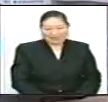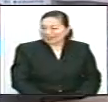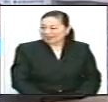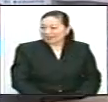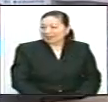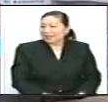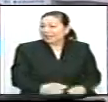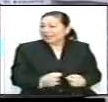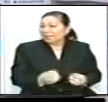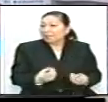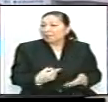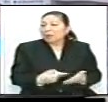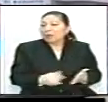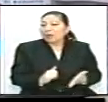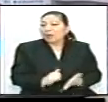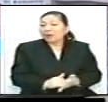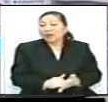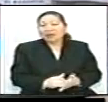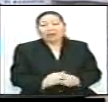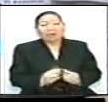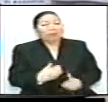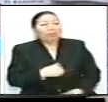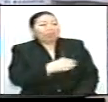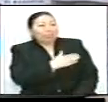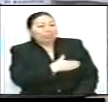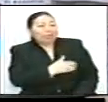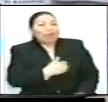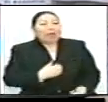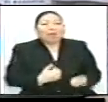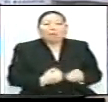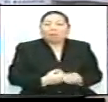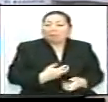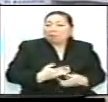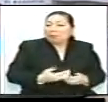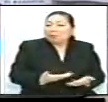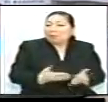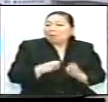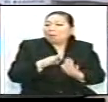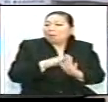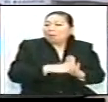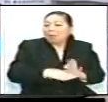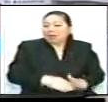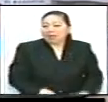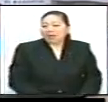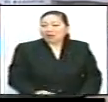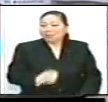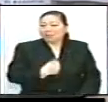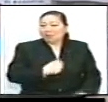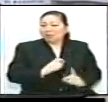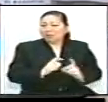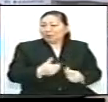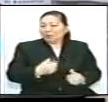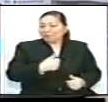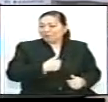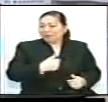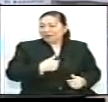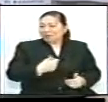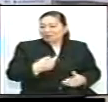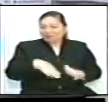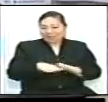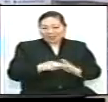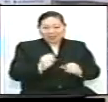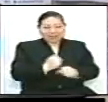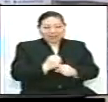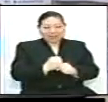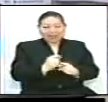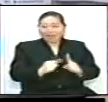Y simplemente por clientelaje político están ahí y que no producen nada, y producen menos inclusive que los propios congresistas o los propios miembros que trabajan en el